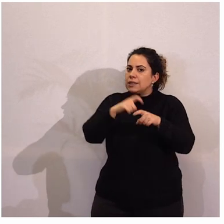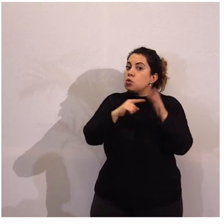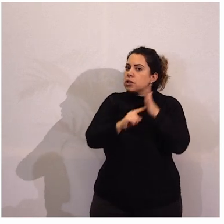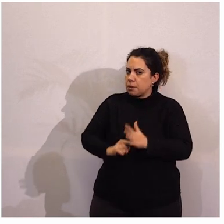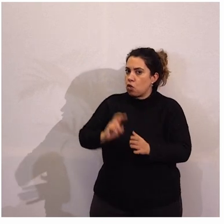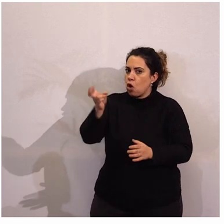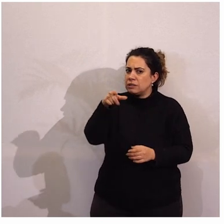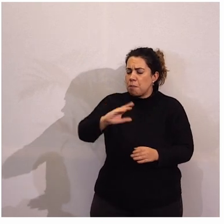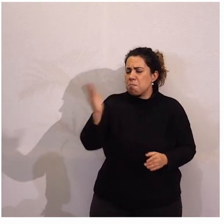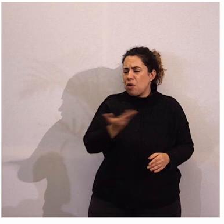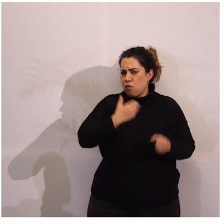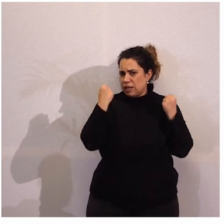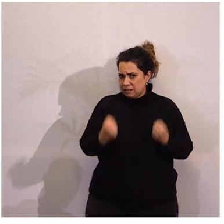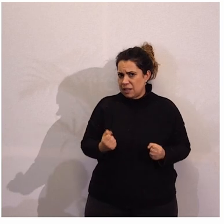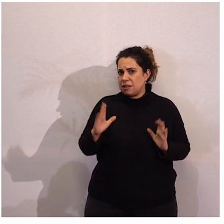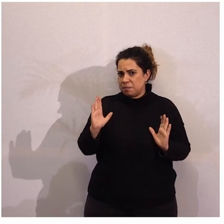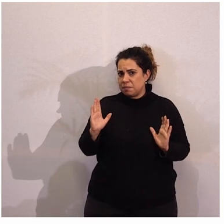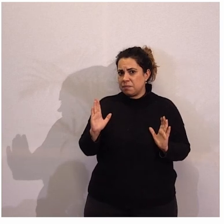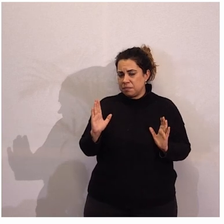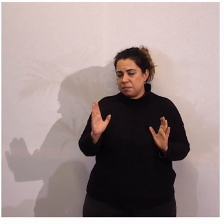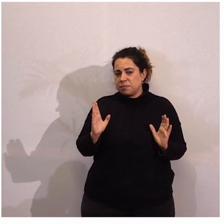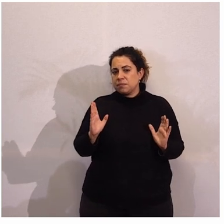dañina y está